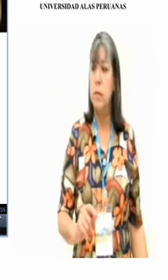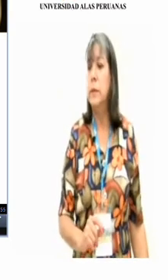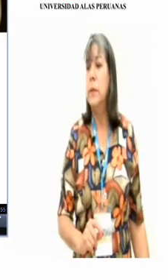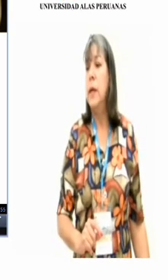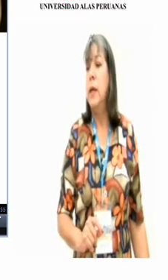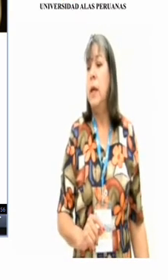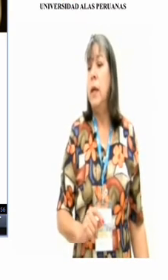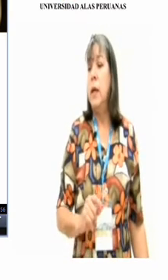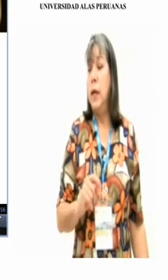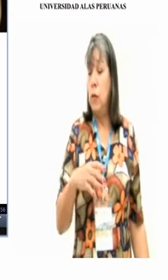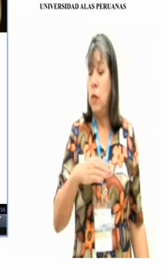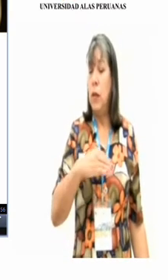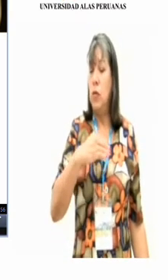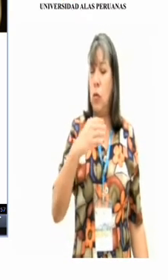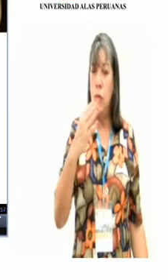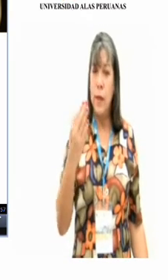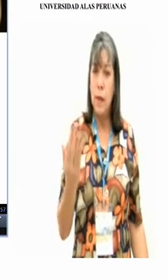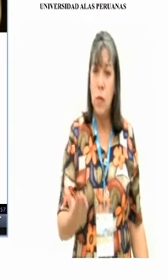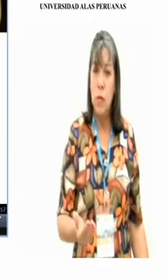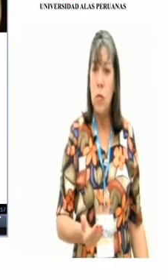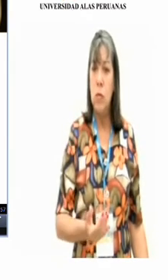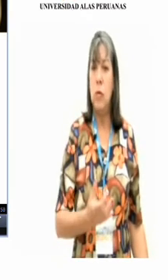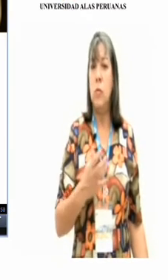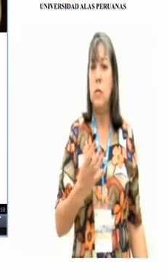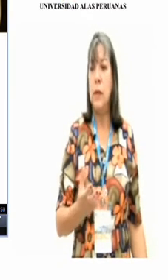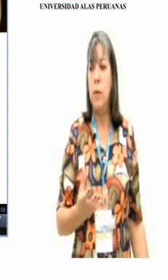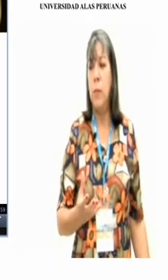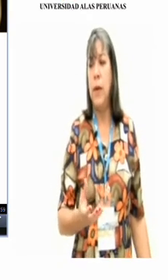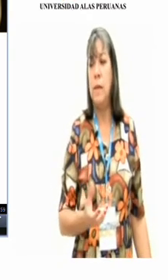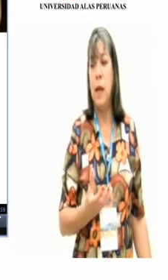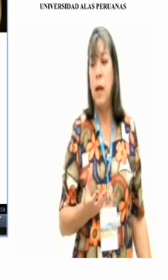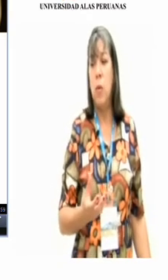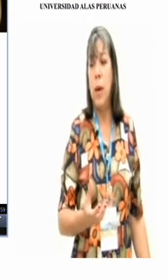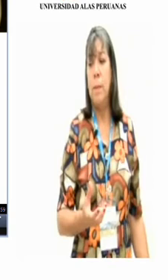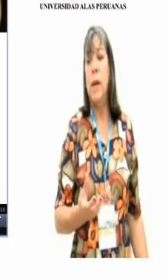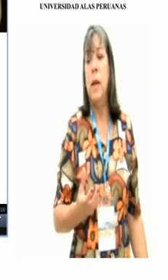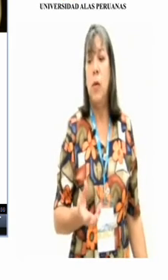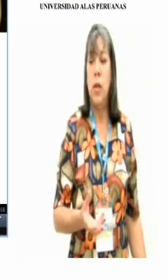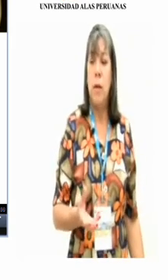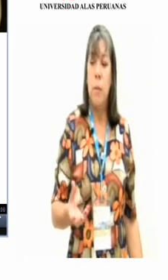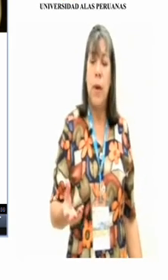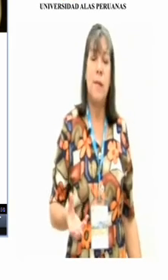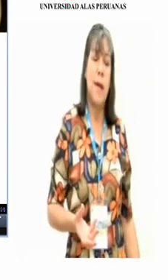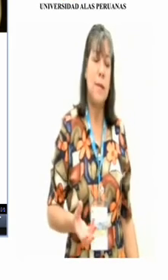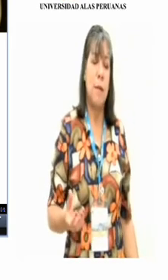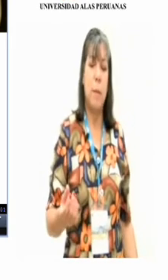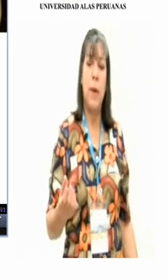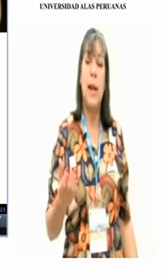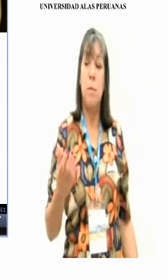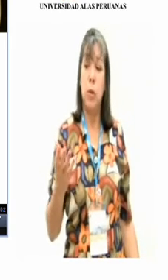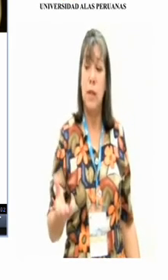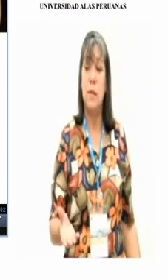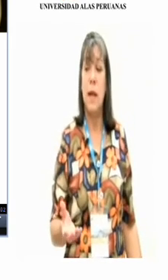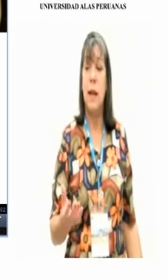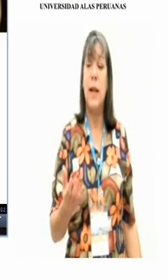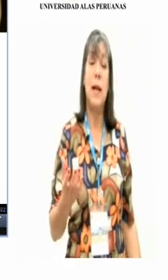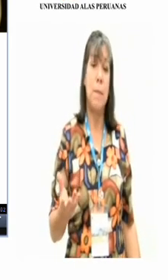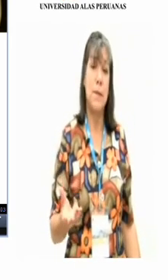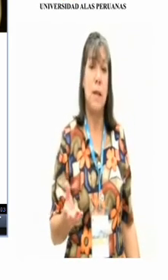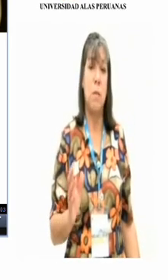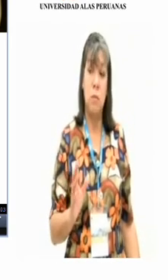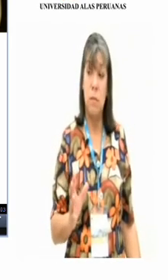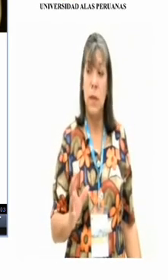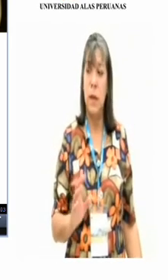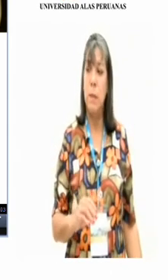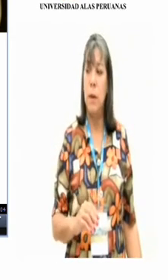texto. Entonces, todo este conjunto montado pues en la web nos lleva pues a saber pues el potencial de